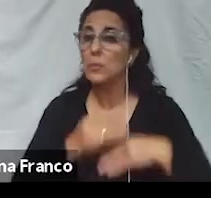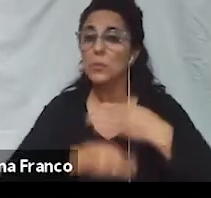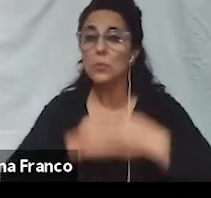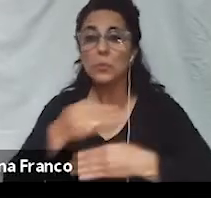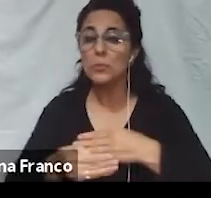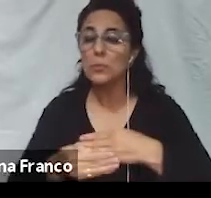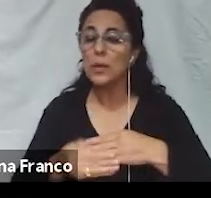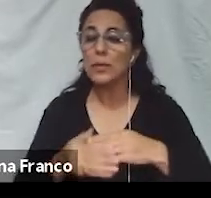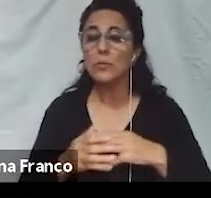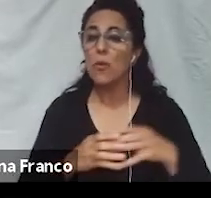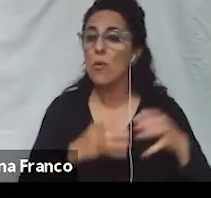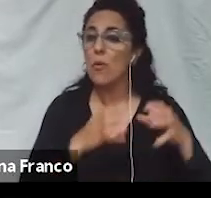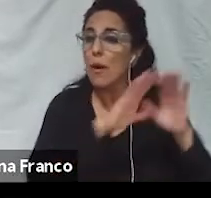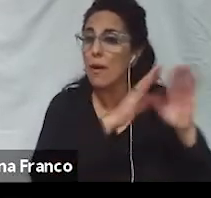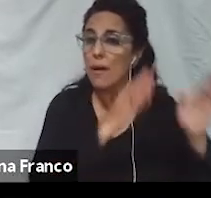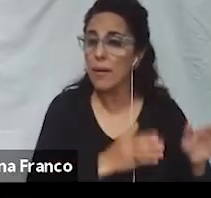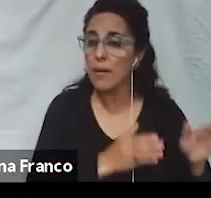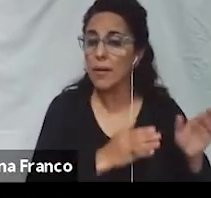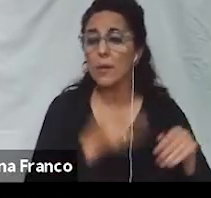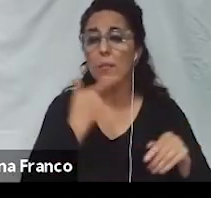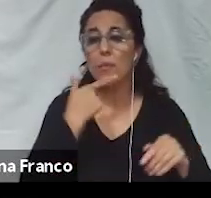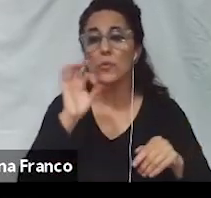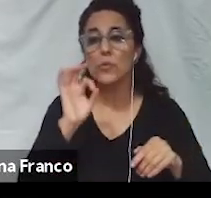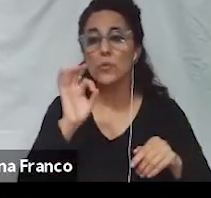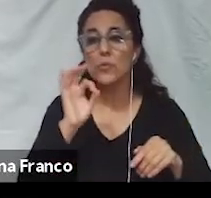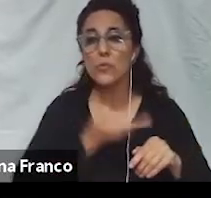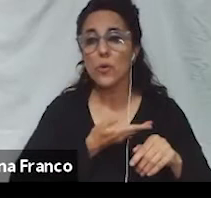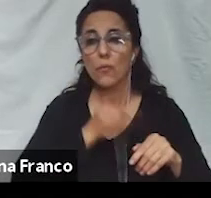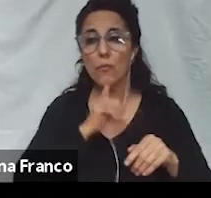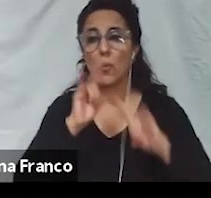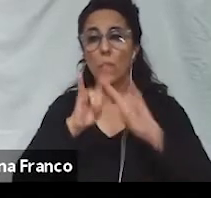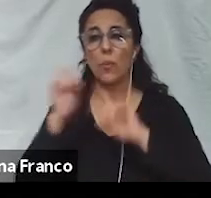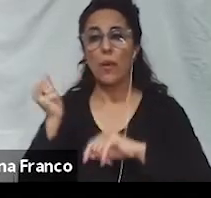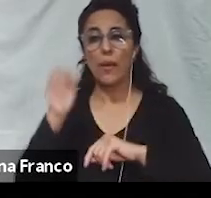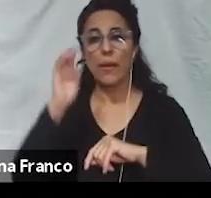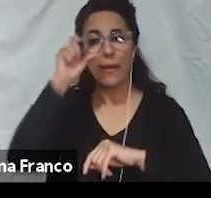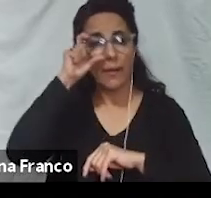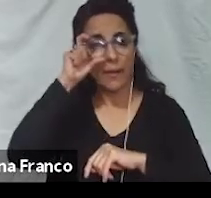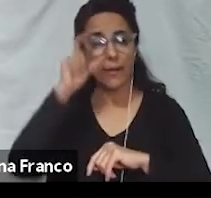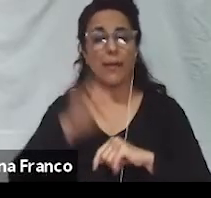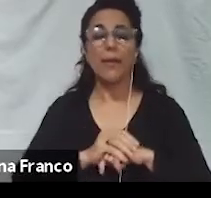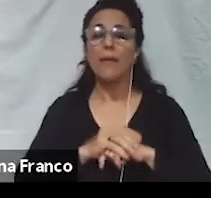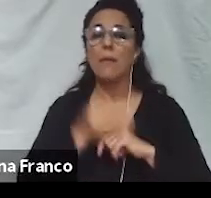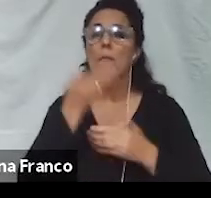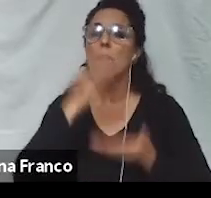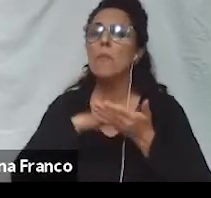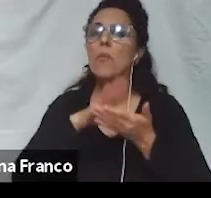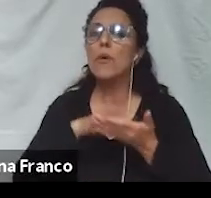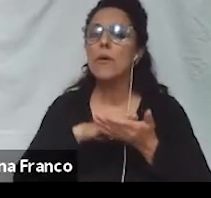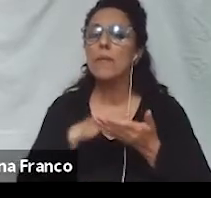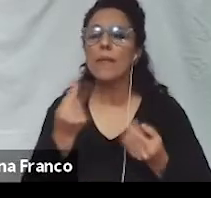diferentes equipos, software, etcétera, hacemos todas estas pruebas